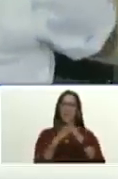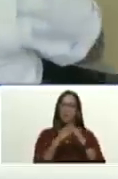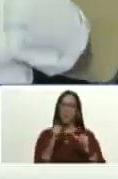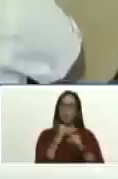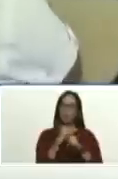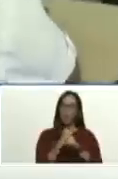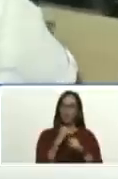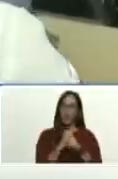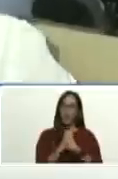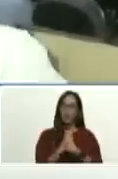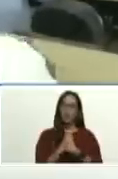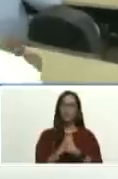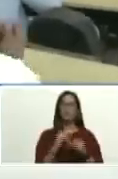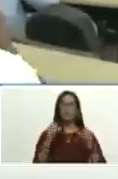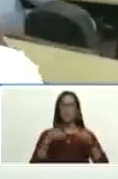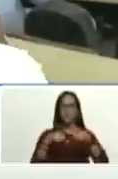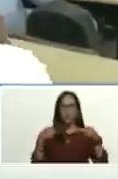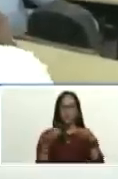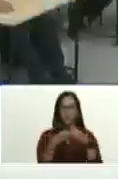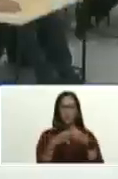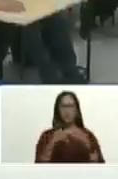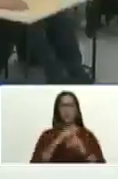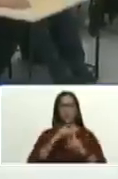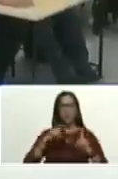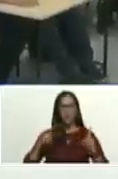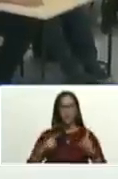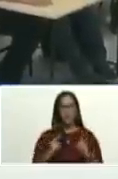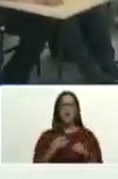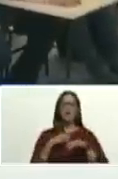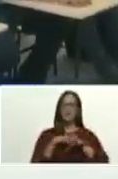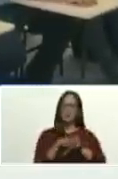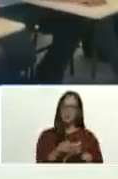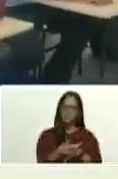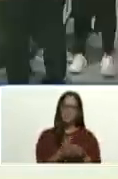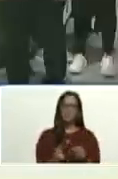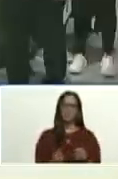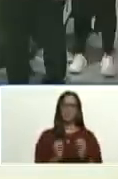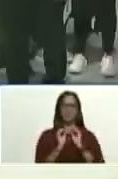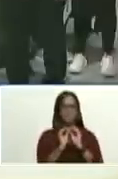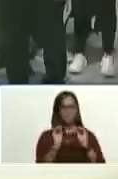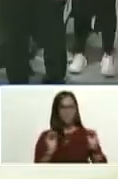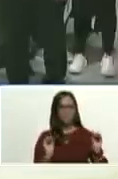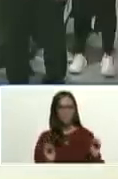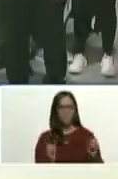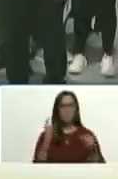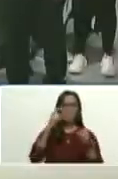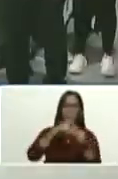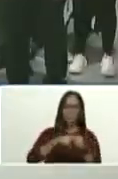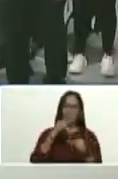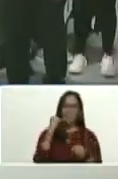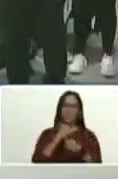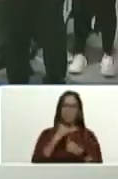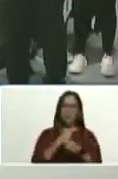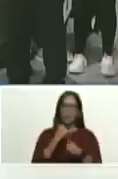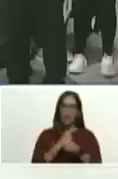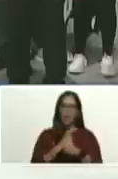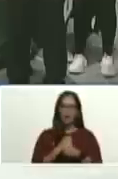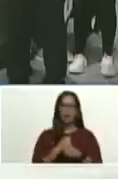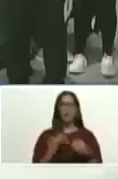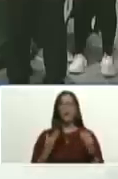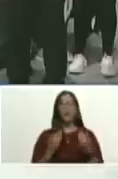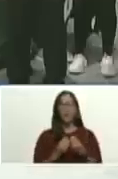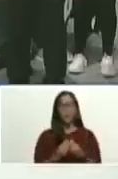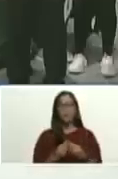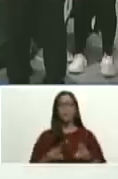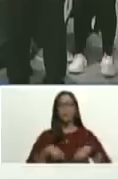sector eléctrico a involucrarse, insertarse, trabajar junto a la